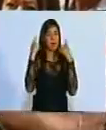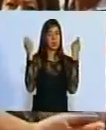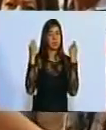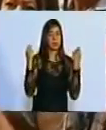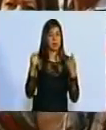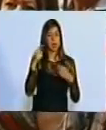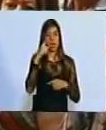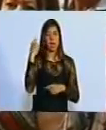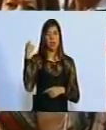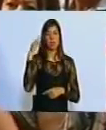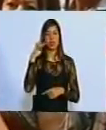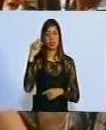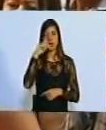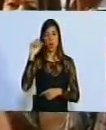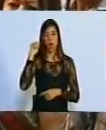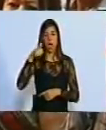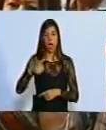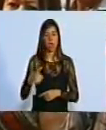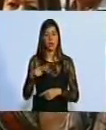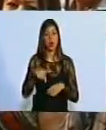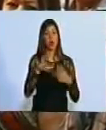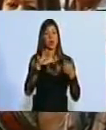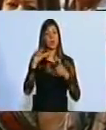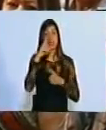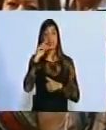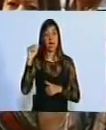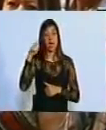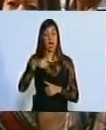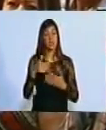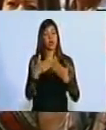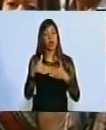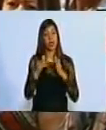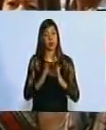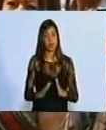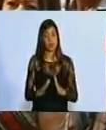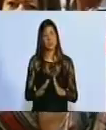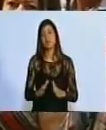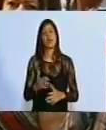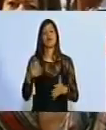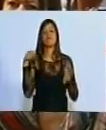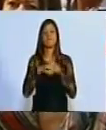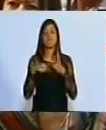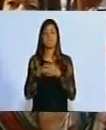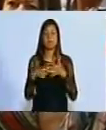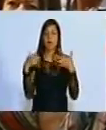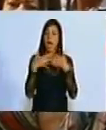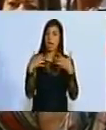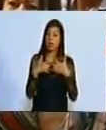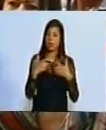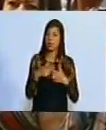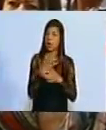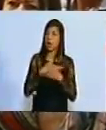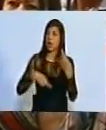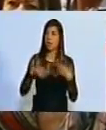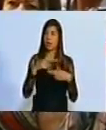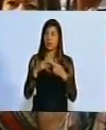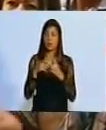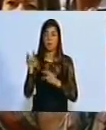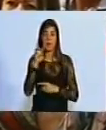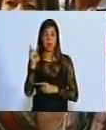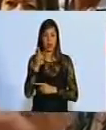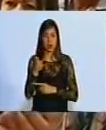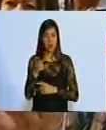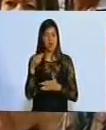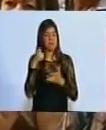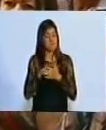los 200 años y hoy los 60 años del sector estudiantil, como una lucha que a través de la Revolución Bolivariana se ha